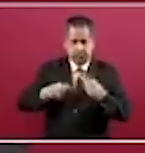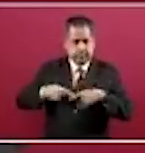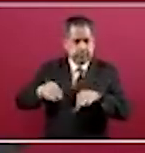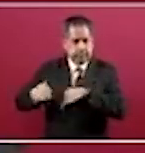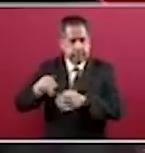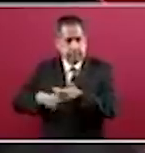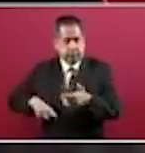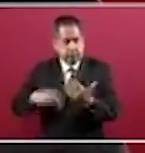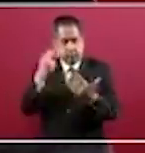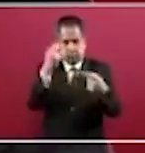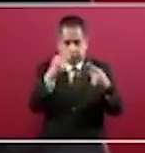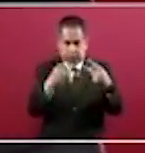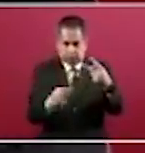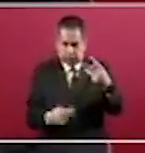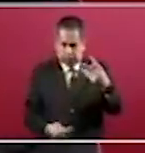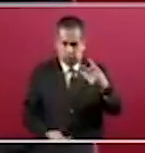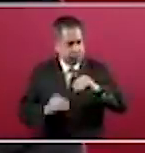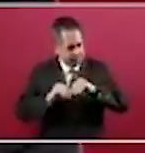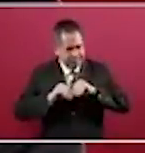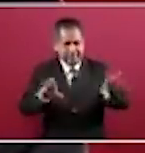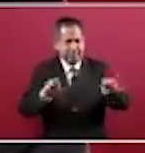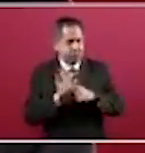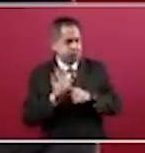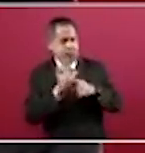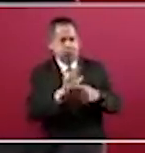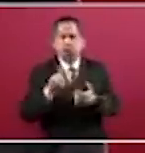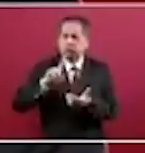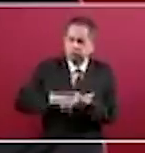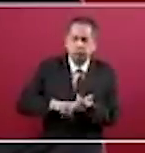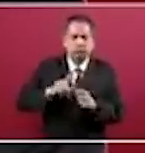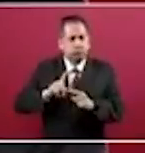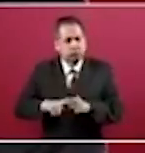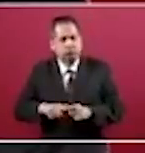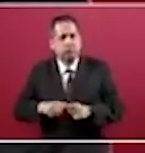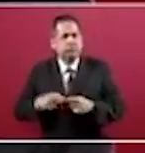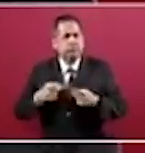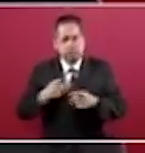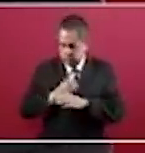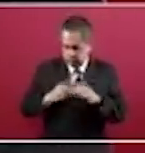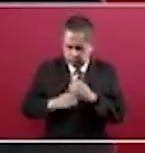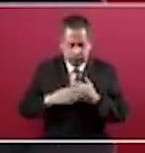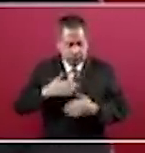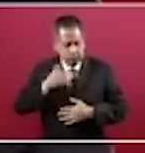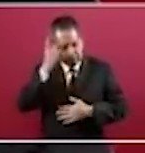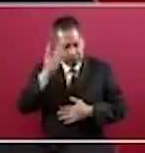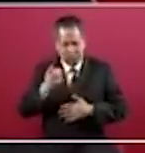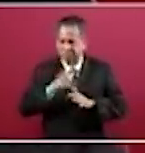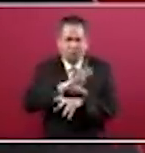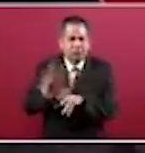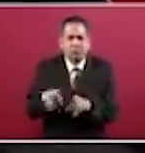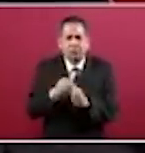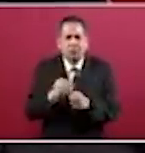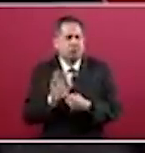del gobierno, o sea, no solo es la declaración de bienes y